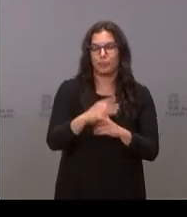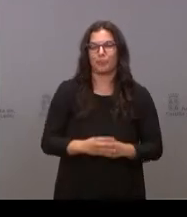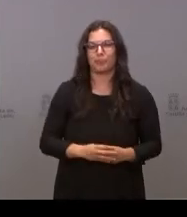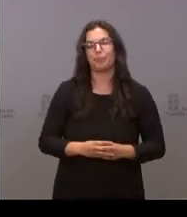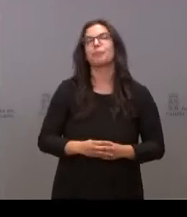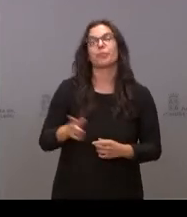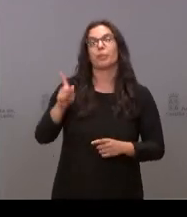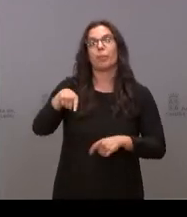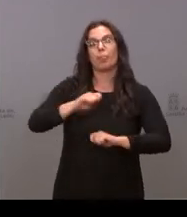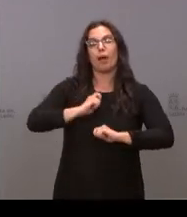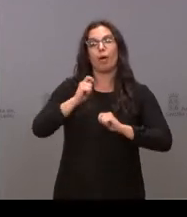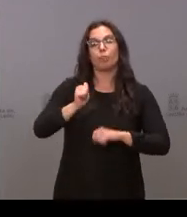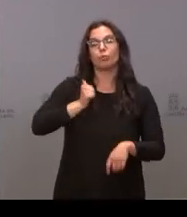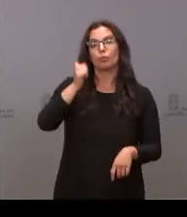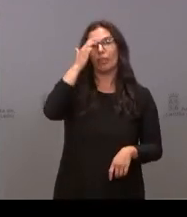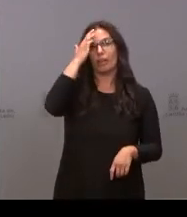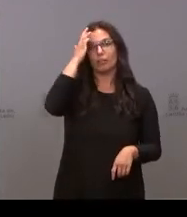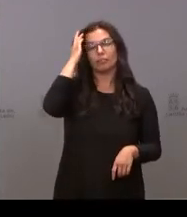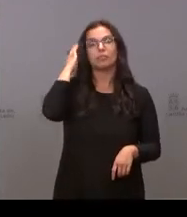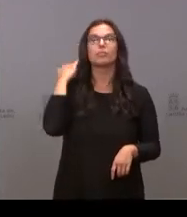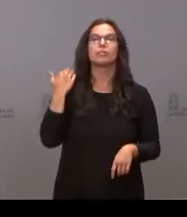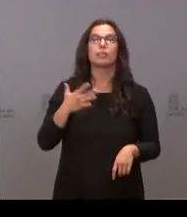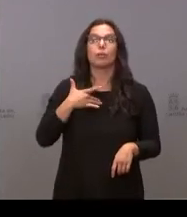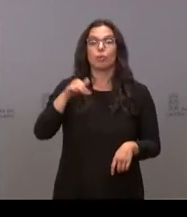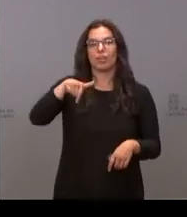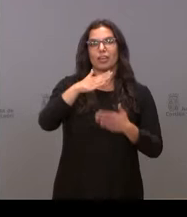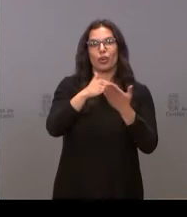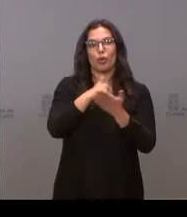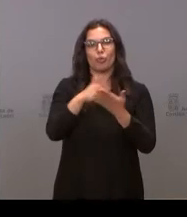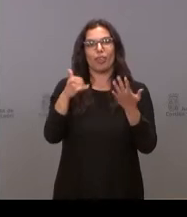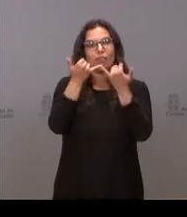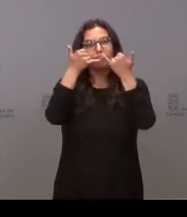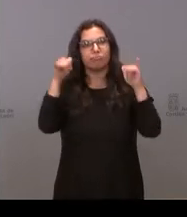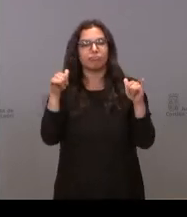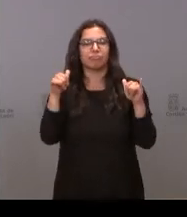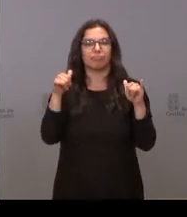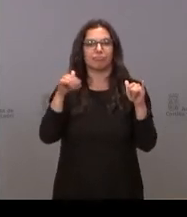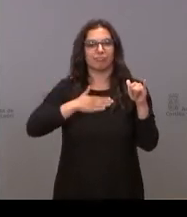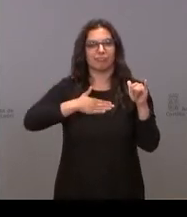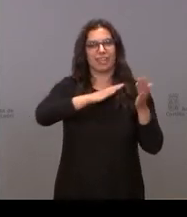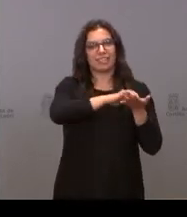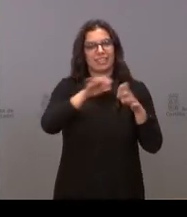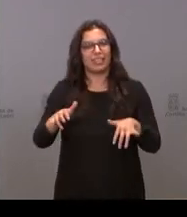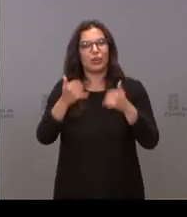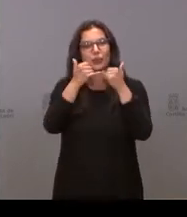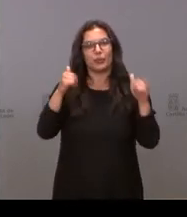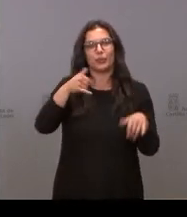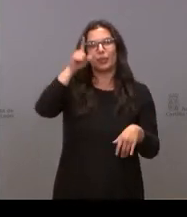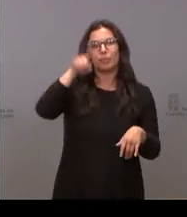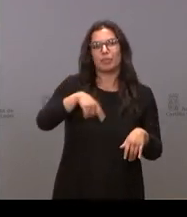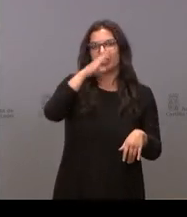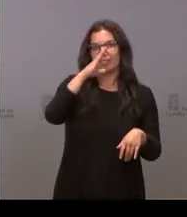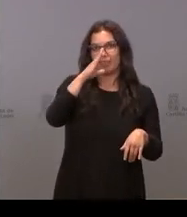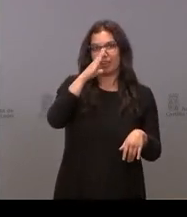otra oportunidad de que es el que se pueda celebrar en nuestra comunidad de Castilla y León en el mes de febrero, en